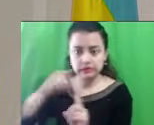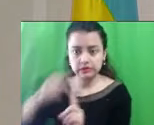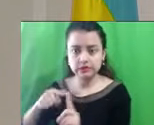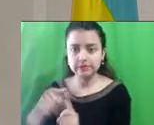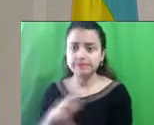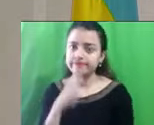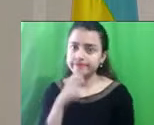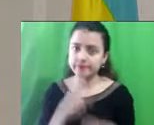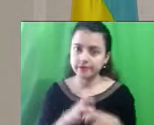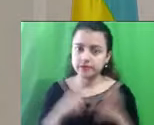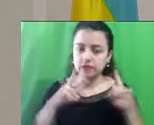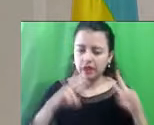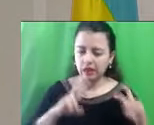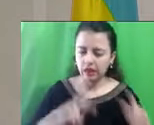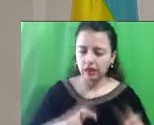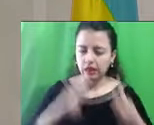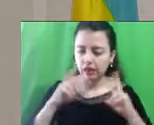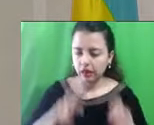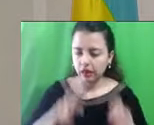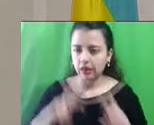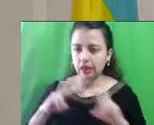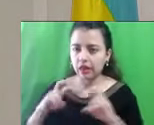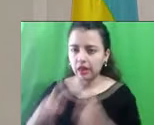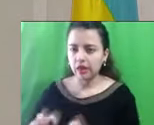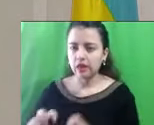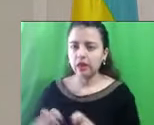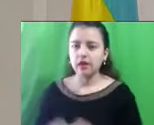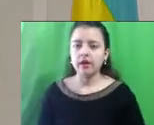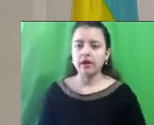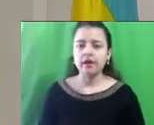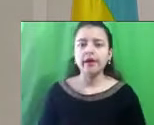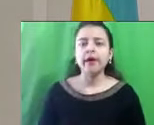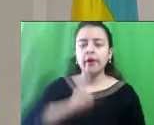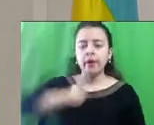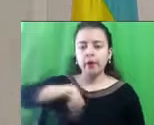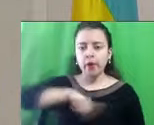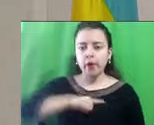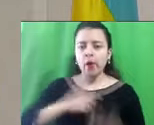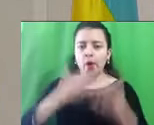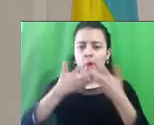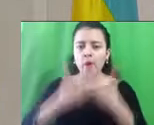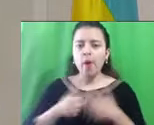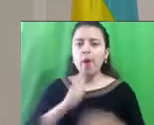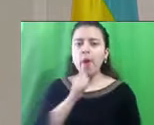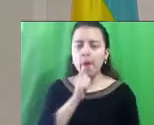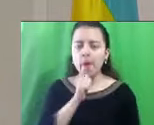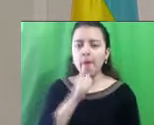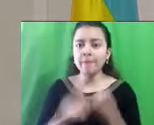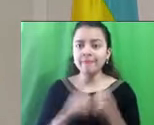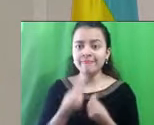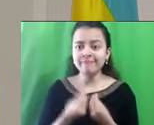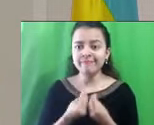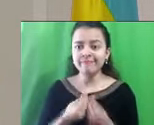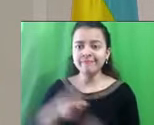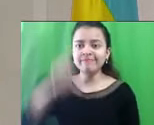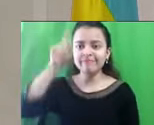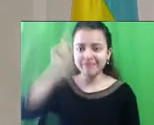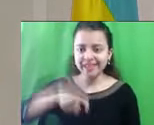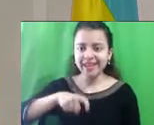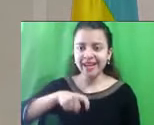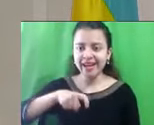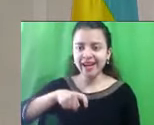investigación, y obligó también a la empresa Aguas de Facatativá a realizar un aislamiento de gran parte del